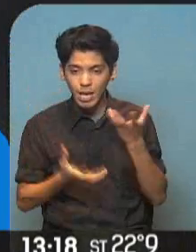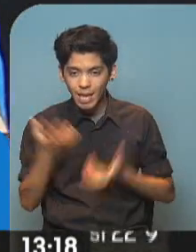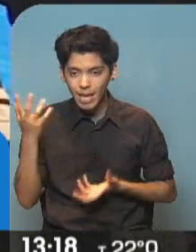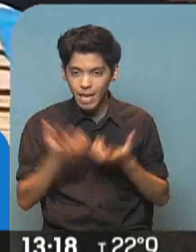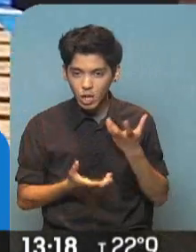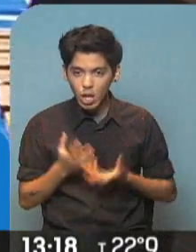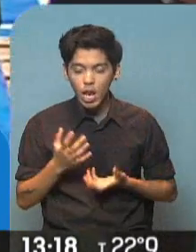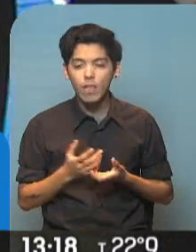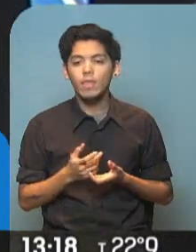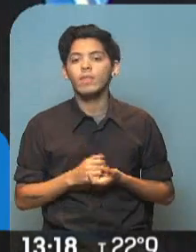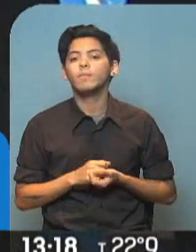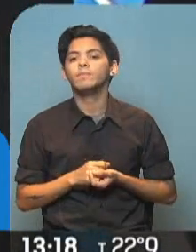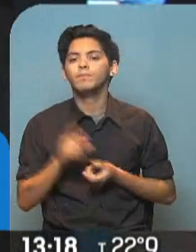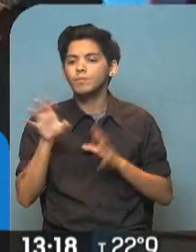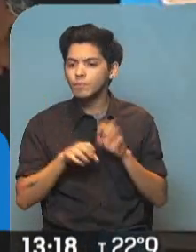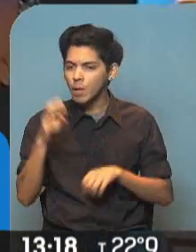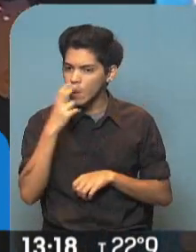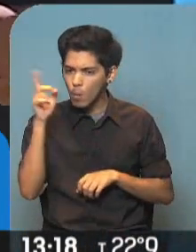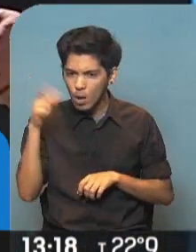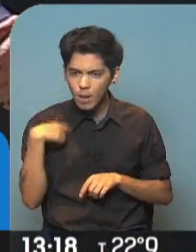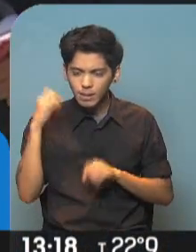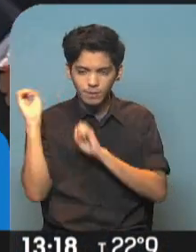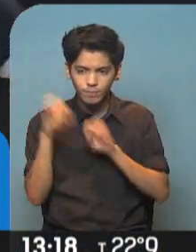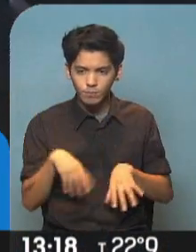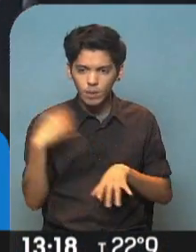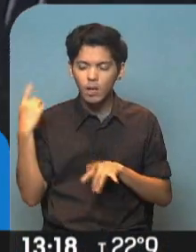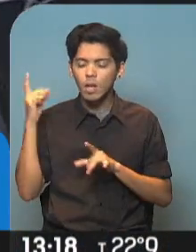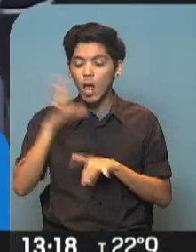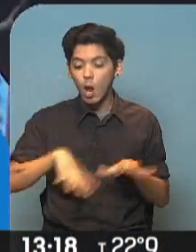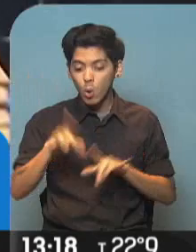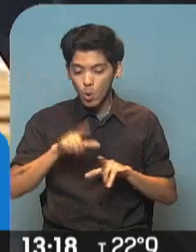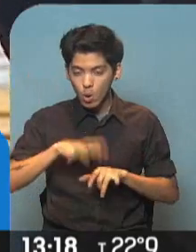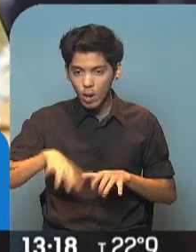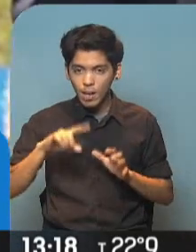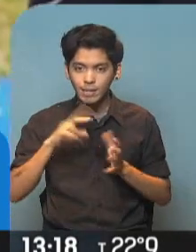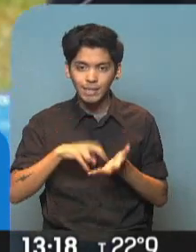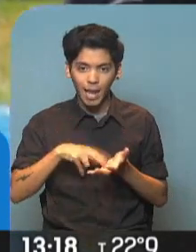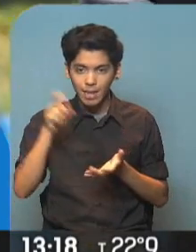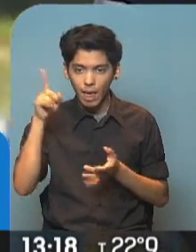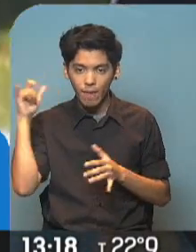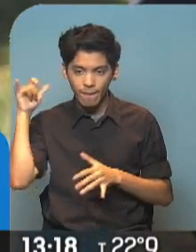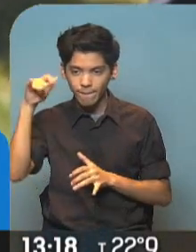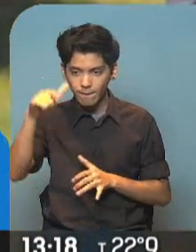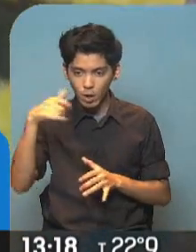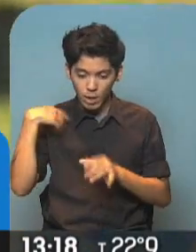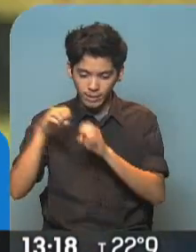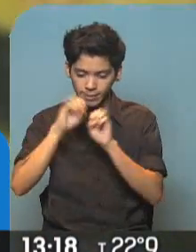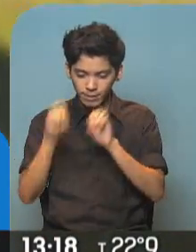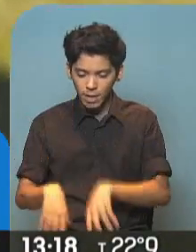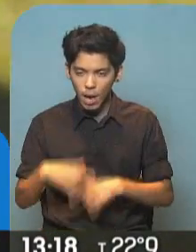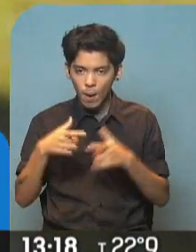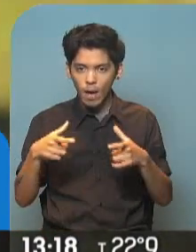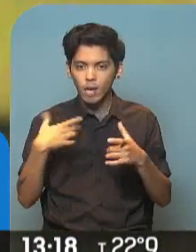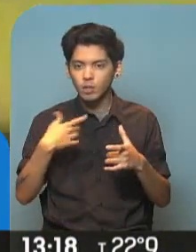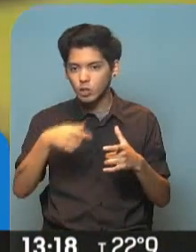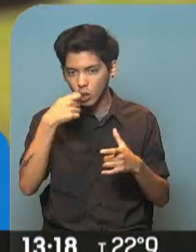con droga que venía de Bolivia y era arrojada, entre otros lugares, en la provincia de Salta desde avionetas. Escuchamos a Bullrich. Y